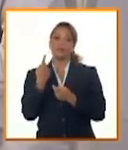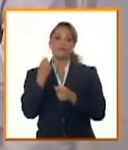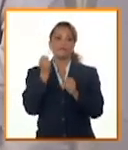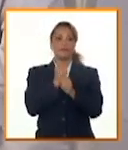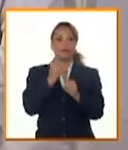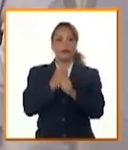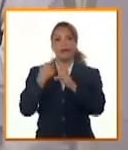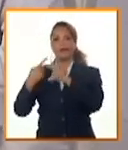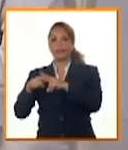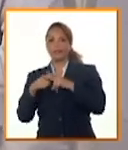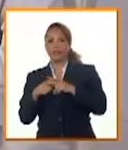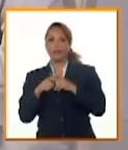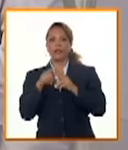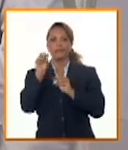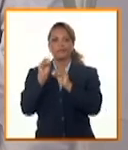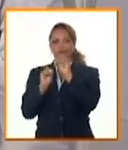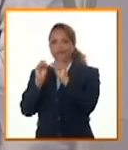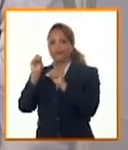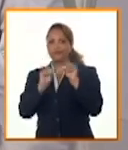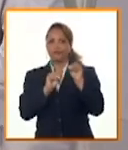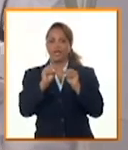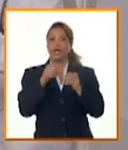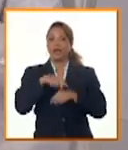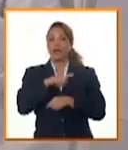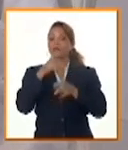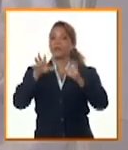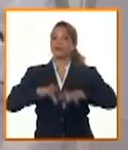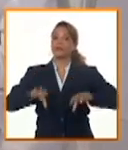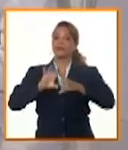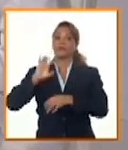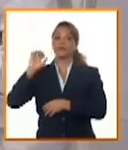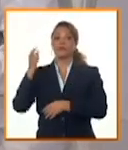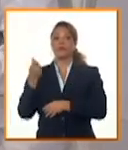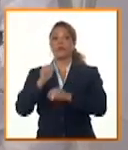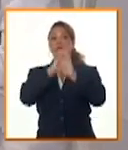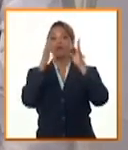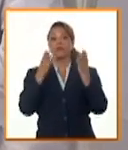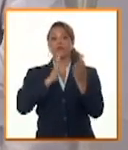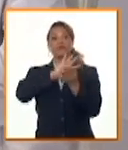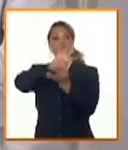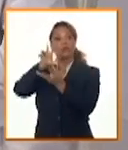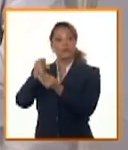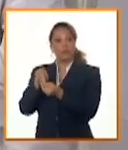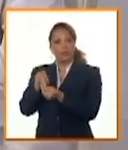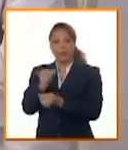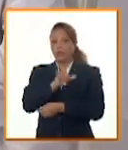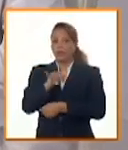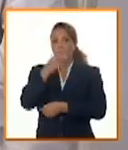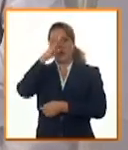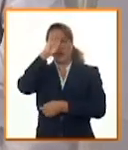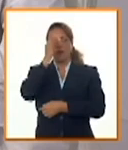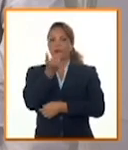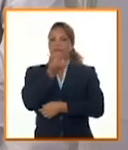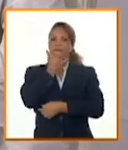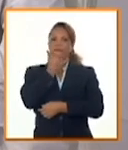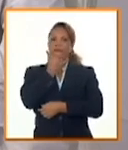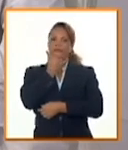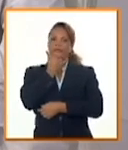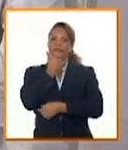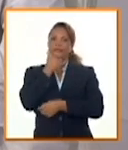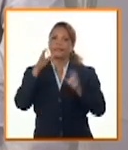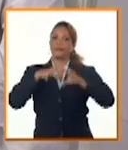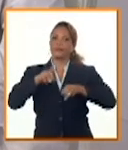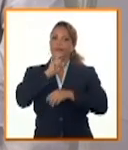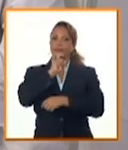estamos enfrentando una situación económica mundial pero también en Cuba ha afectado y